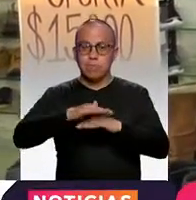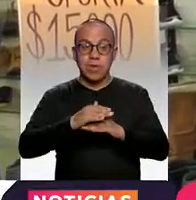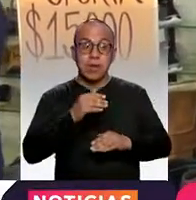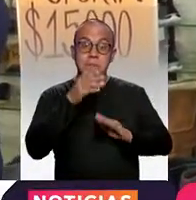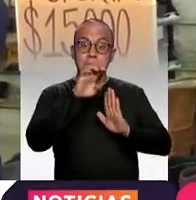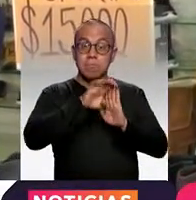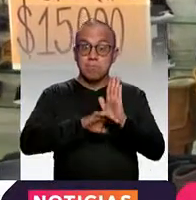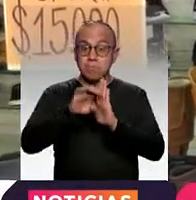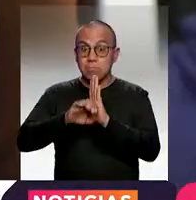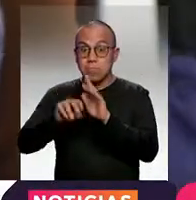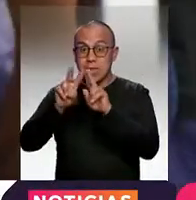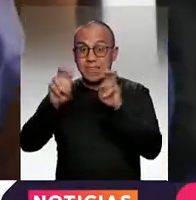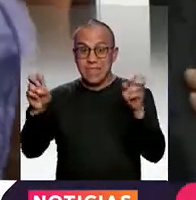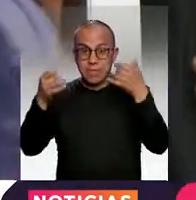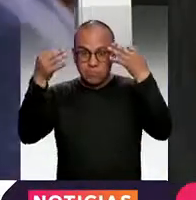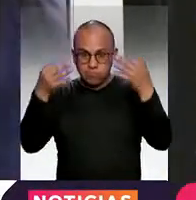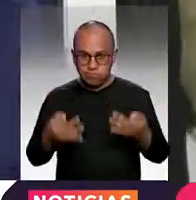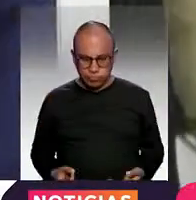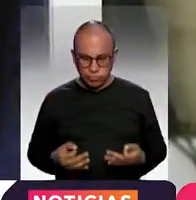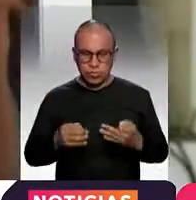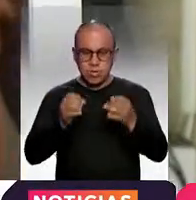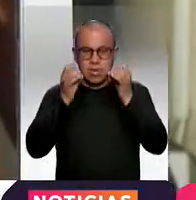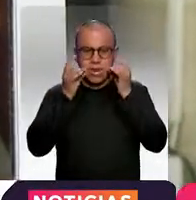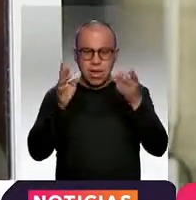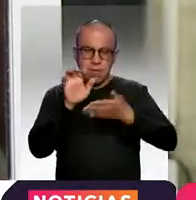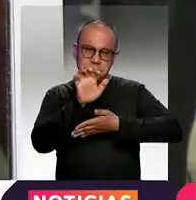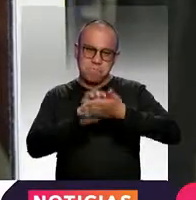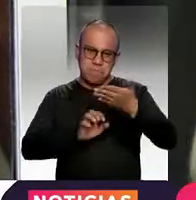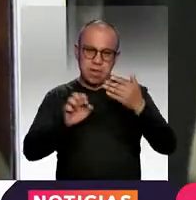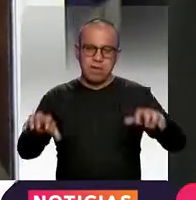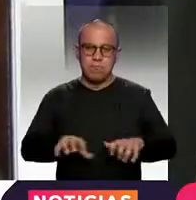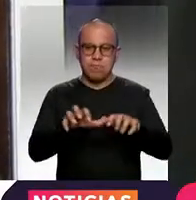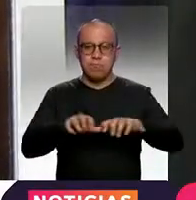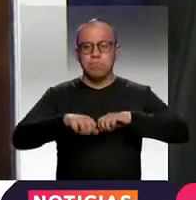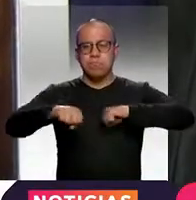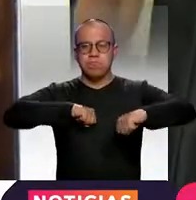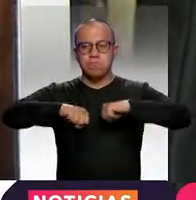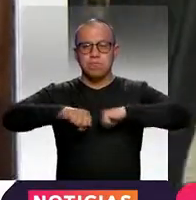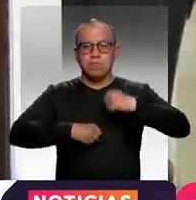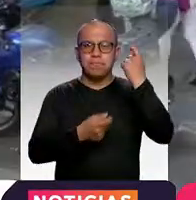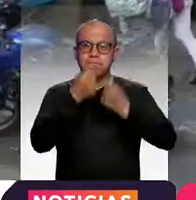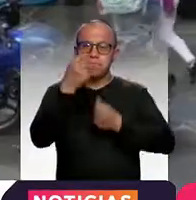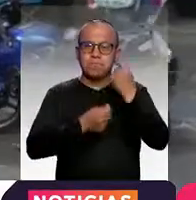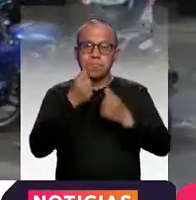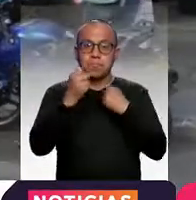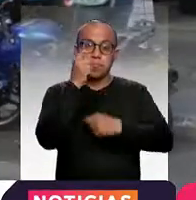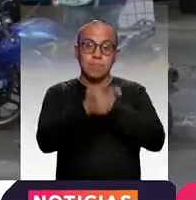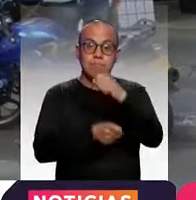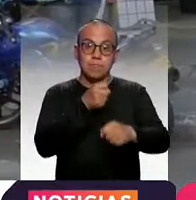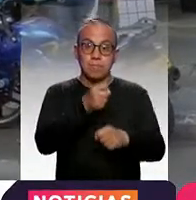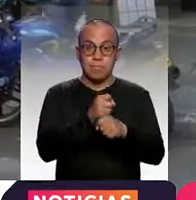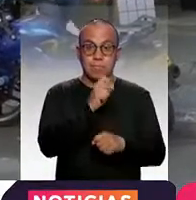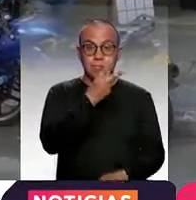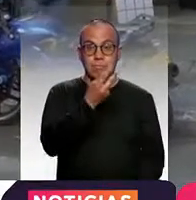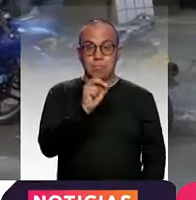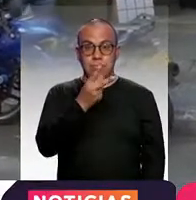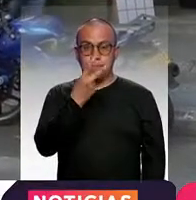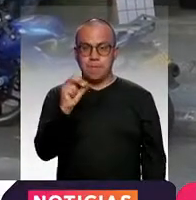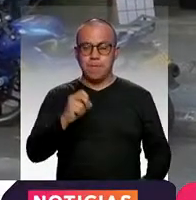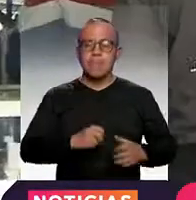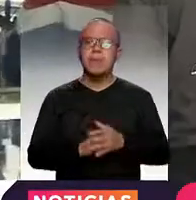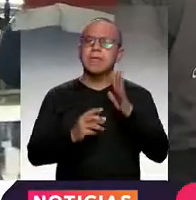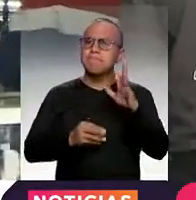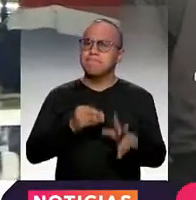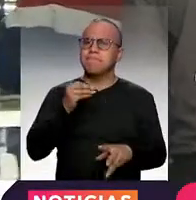registrado disminución en los ingresos netos gravables de alguna de las actividades económicas declaradas en el año gravable 2020.